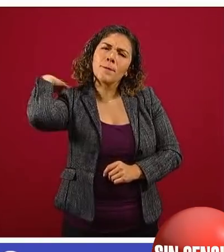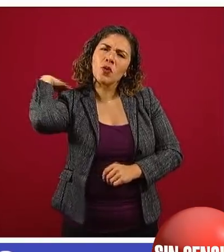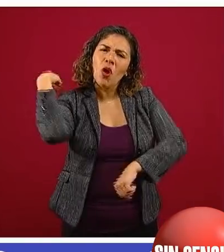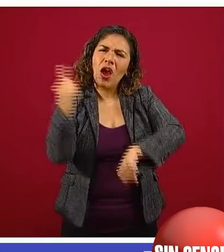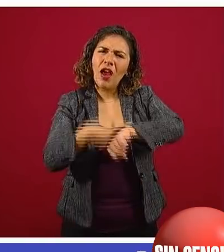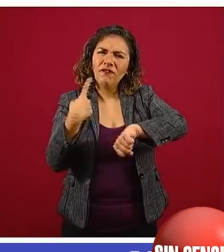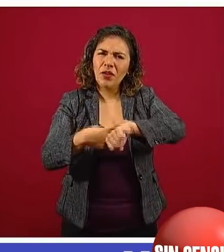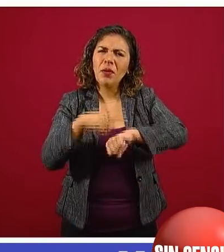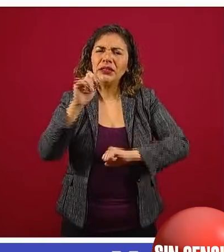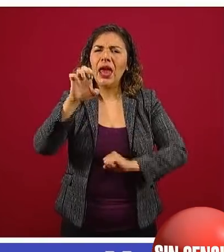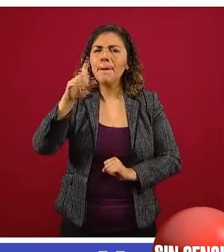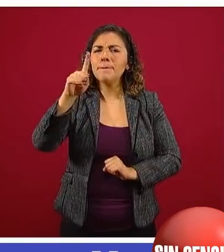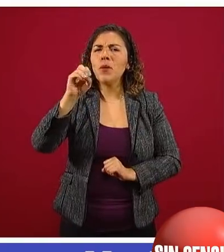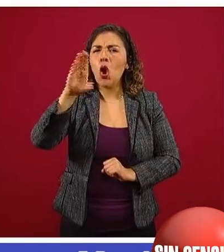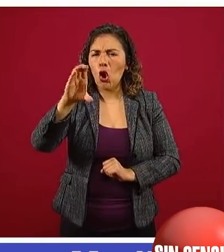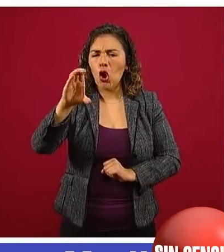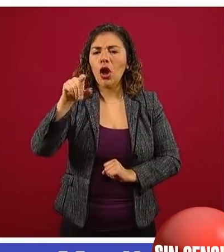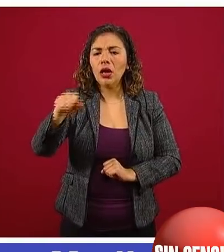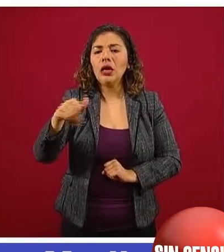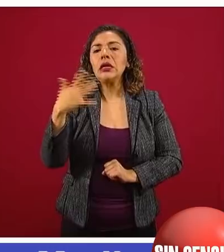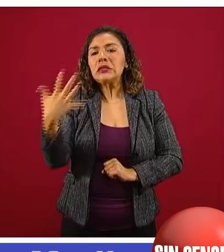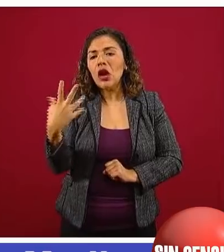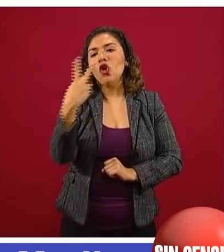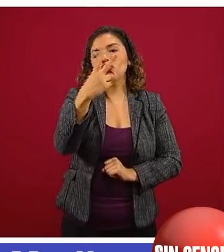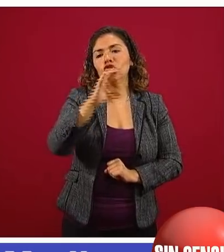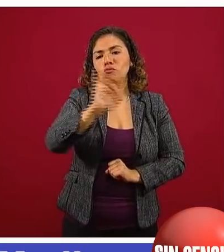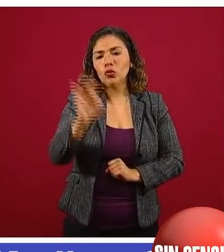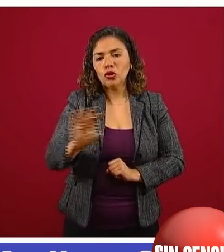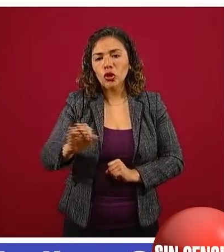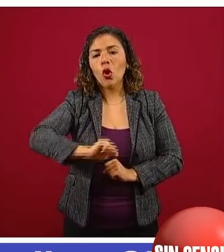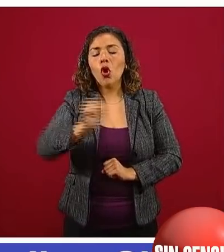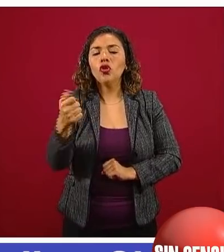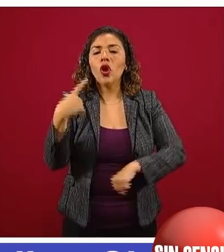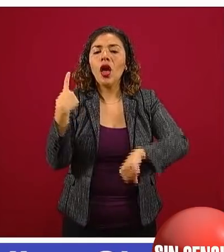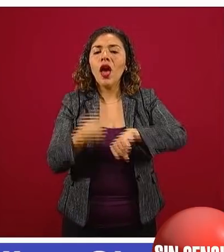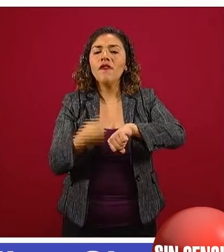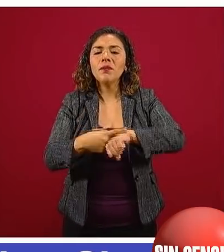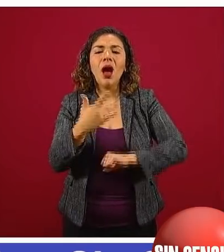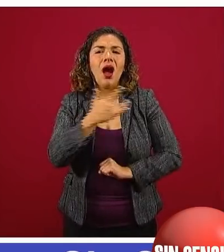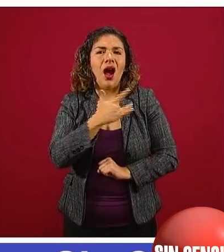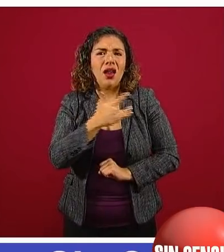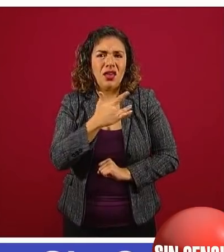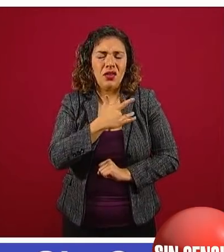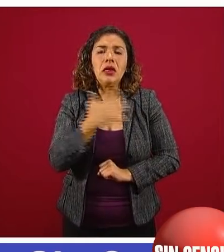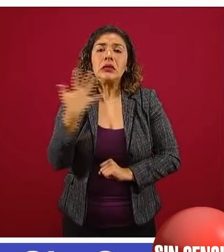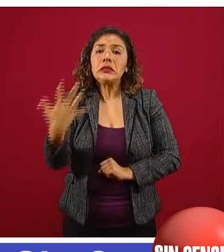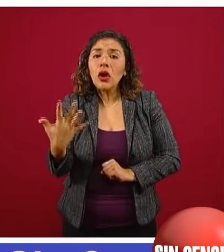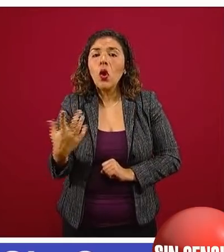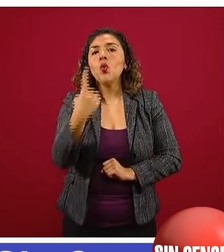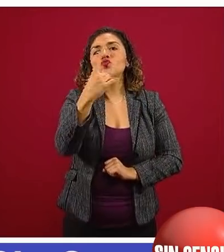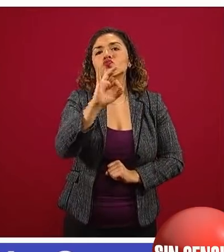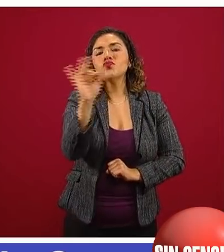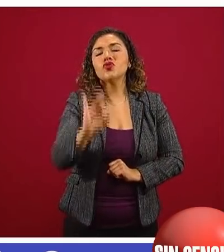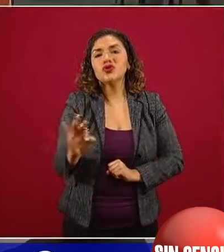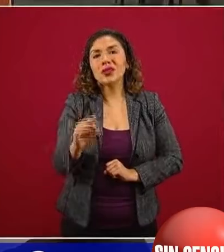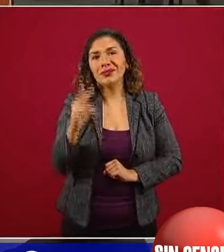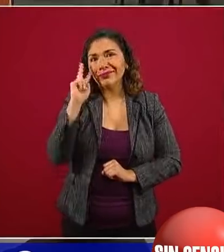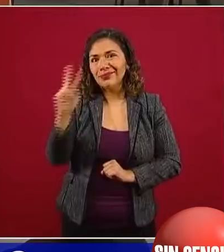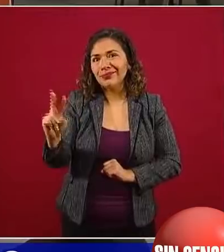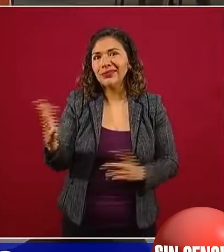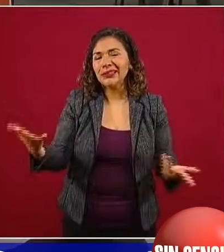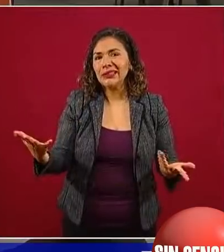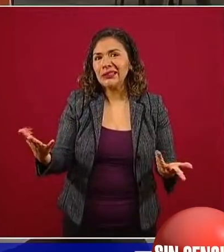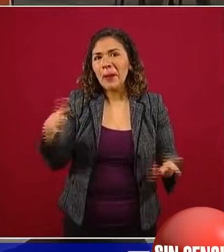que es lo que quiere decir EPOC, 5 contra 2%, y la enfermedad cardiovascular, 5 contra 1%. Entonces,